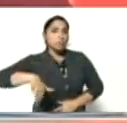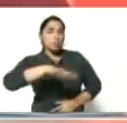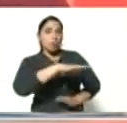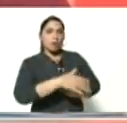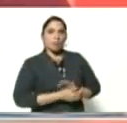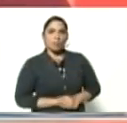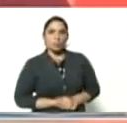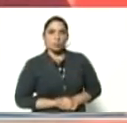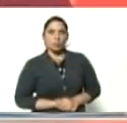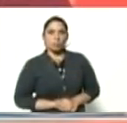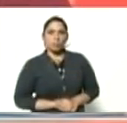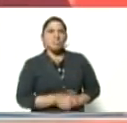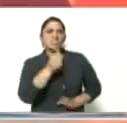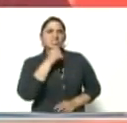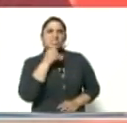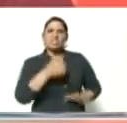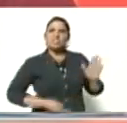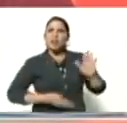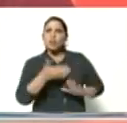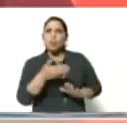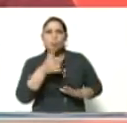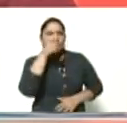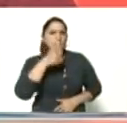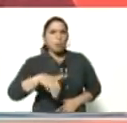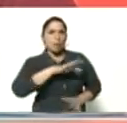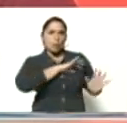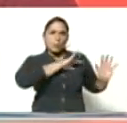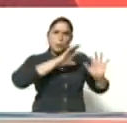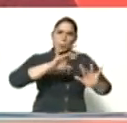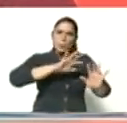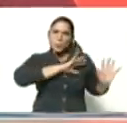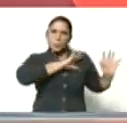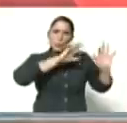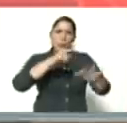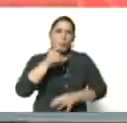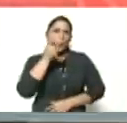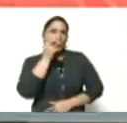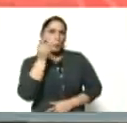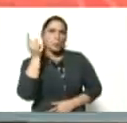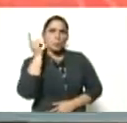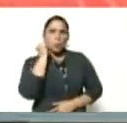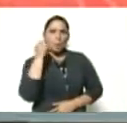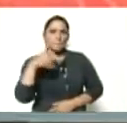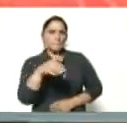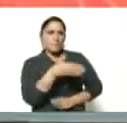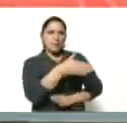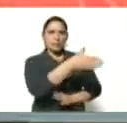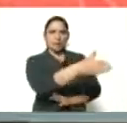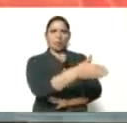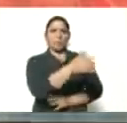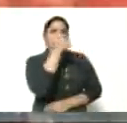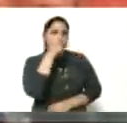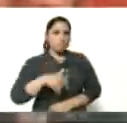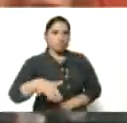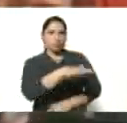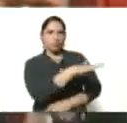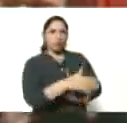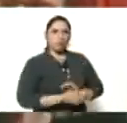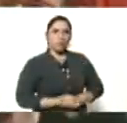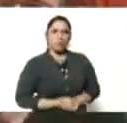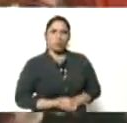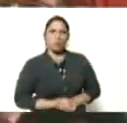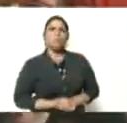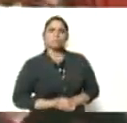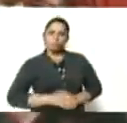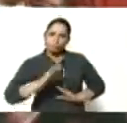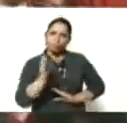por Chuao. ¿Y quién salió? El pueblo bolivariano, la mujer, pescador, el pueblo de a pie, a darles una